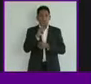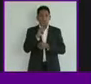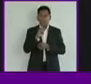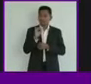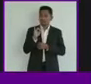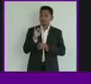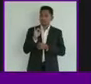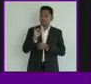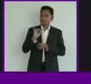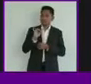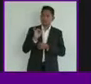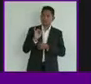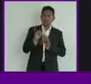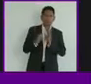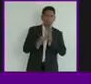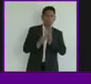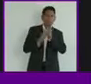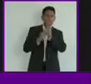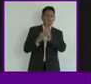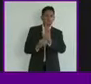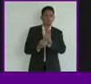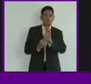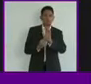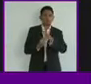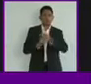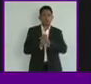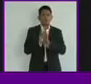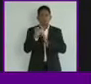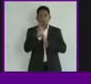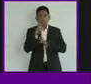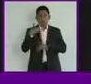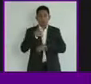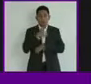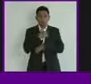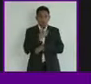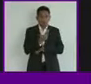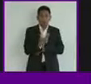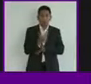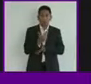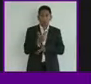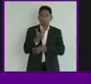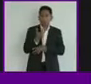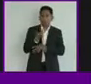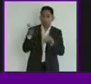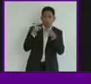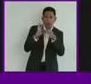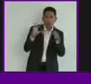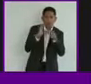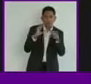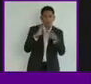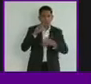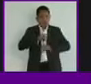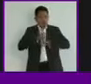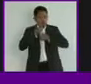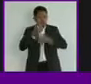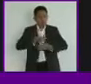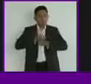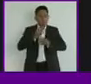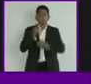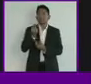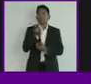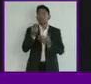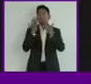decirlo y sobre todo la manera de decirlo. Yo siempre les he dicho que hay que ser amables cuando decimos las cosas, ¿no? En el pedir está el dar y me parece que algo que ayuda